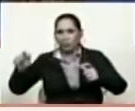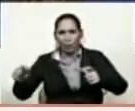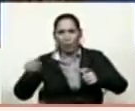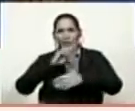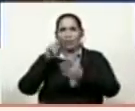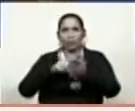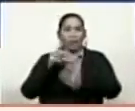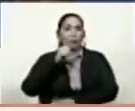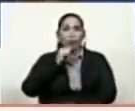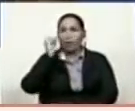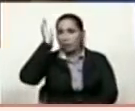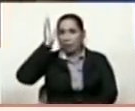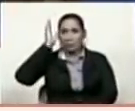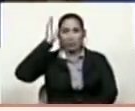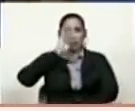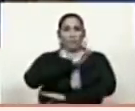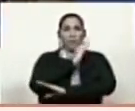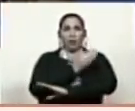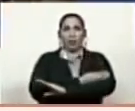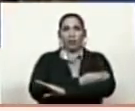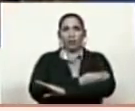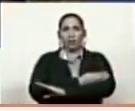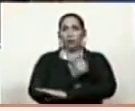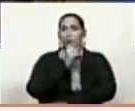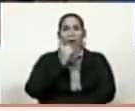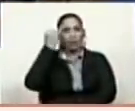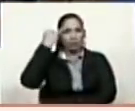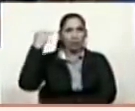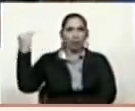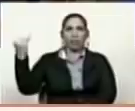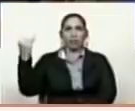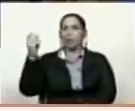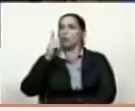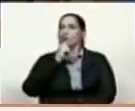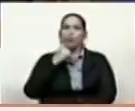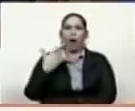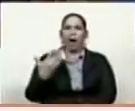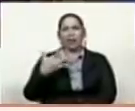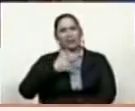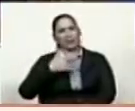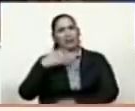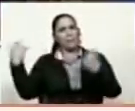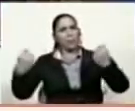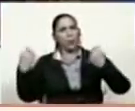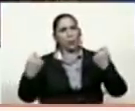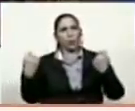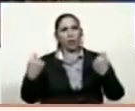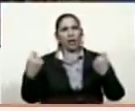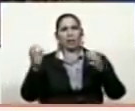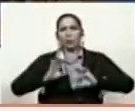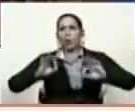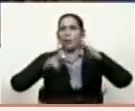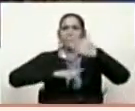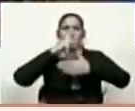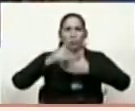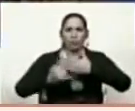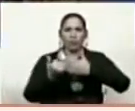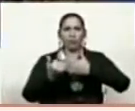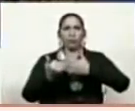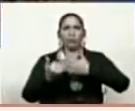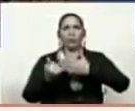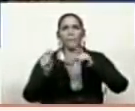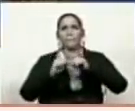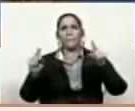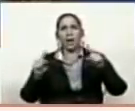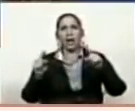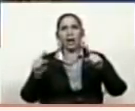capacidad, ni la fuerza, ni la inteligencia, ni el arraigo popular, ni el liderazgo, ni el proyecto para